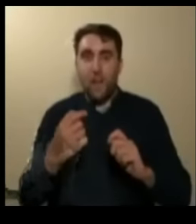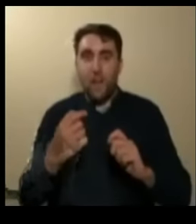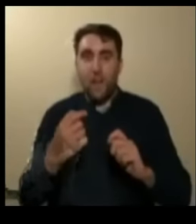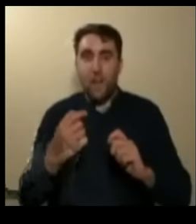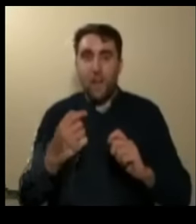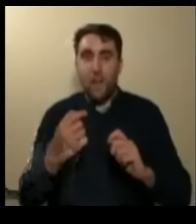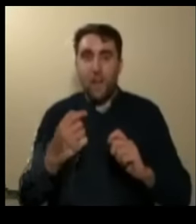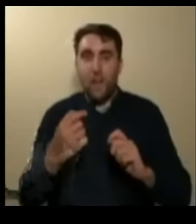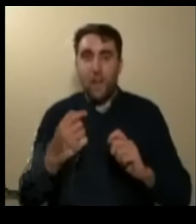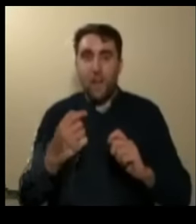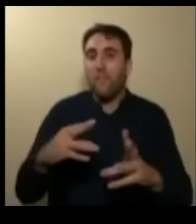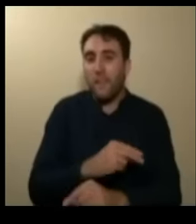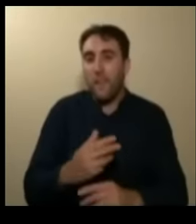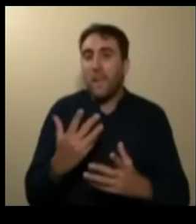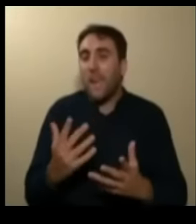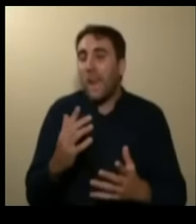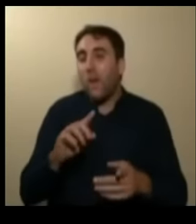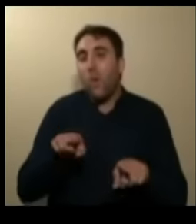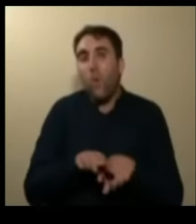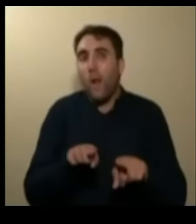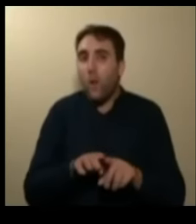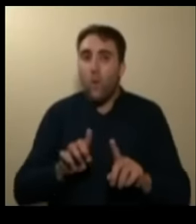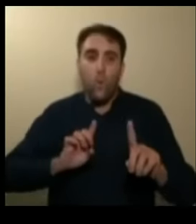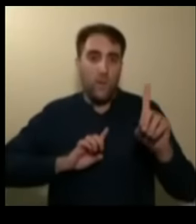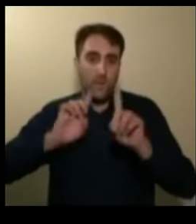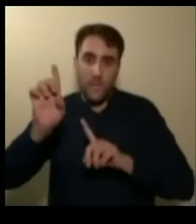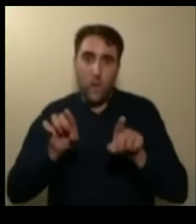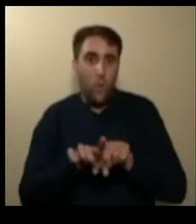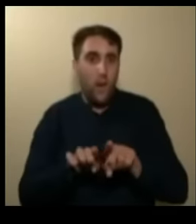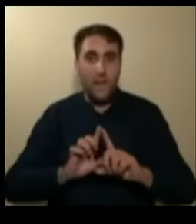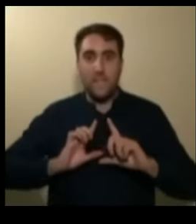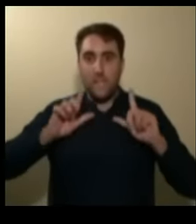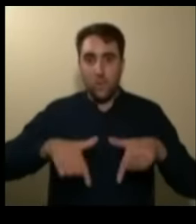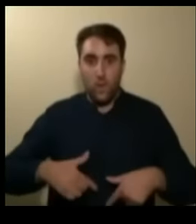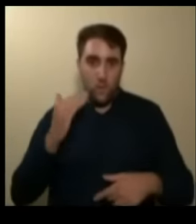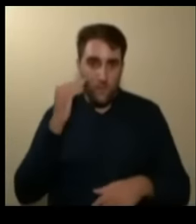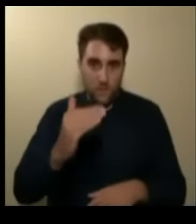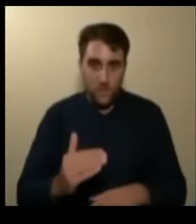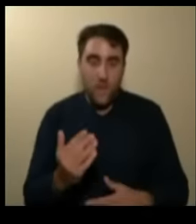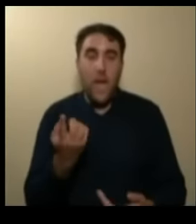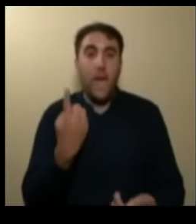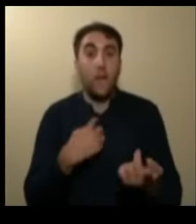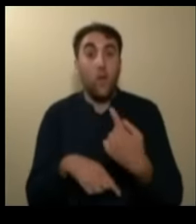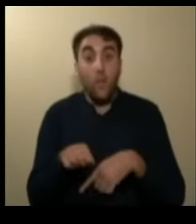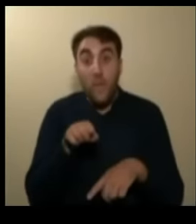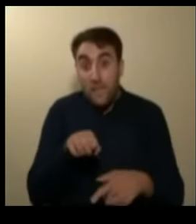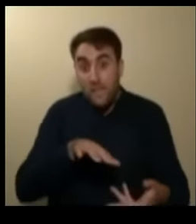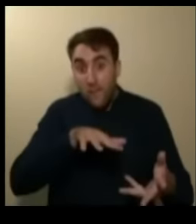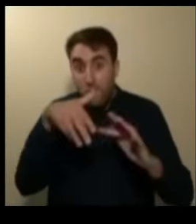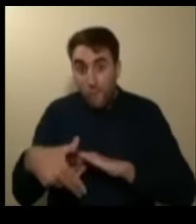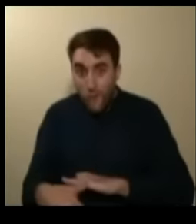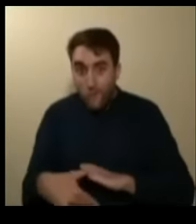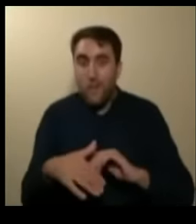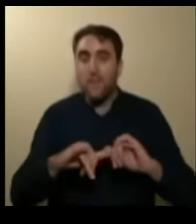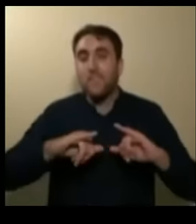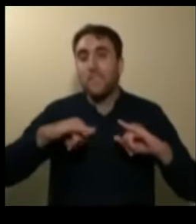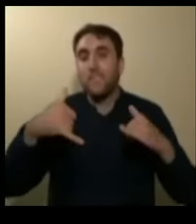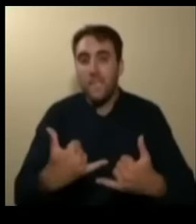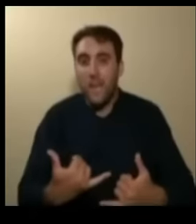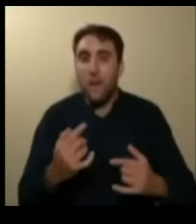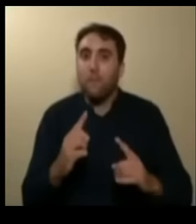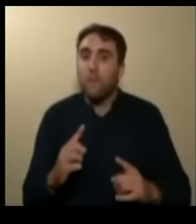de lograr la carrera universitaria en dicha formación. En ese sentido, entonces, radica ahí